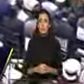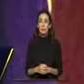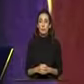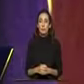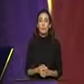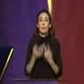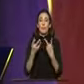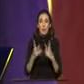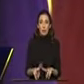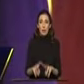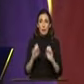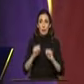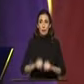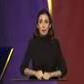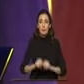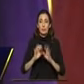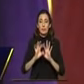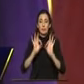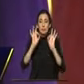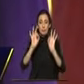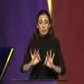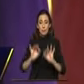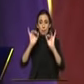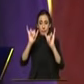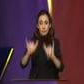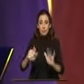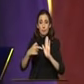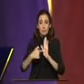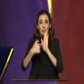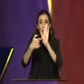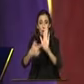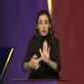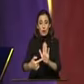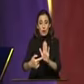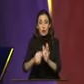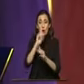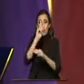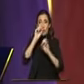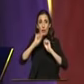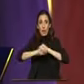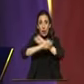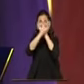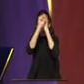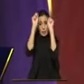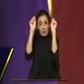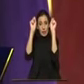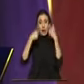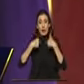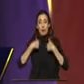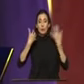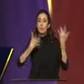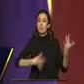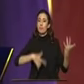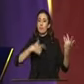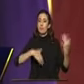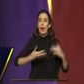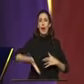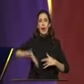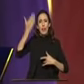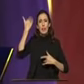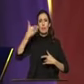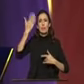Y además, insomnio para poder haber estado presente ahí a la 1 de la mañana para cantártelo en la